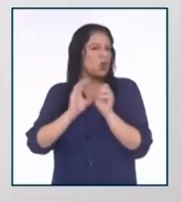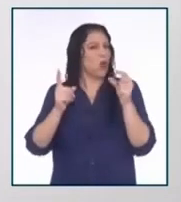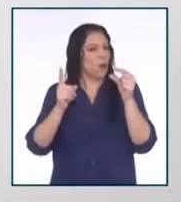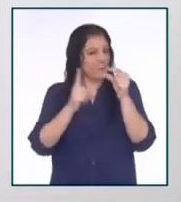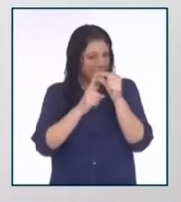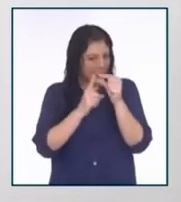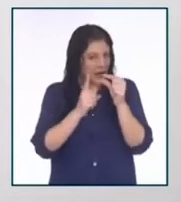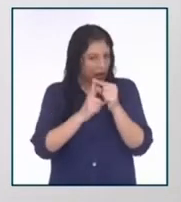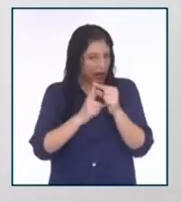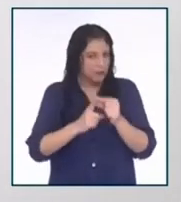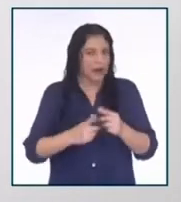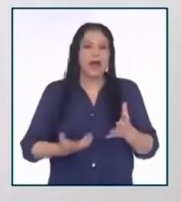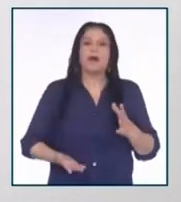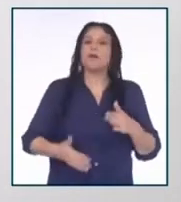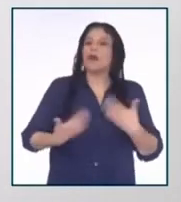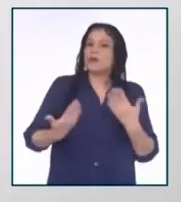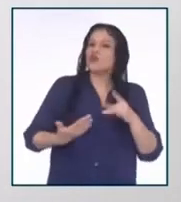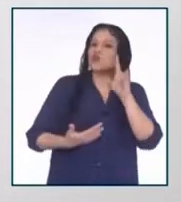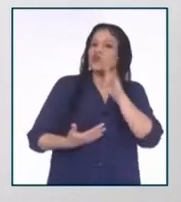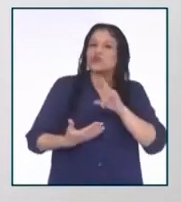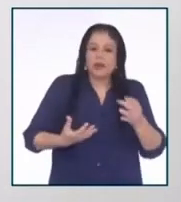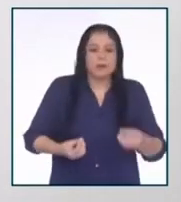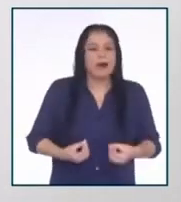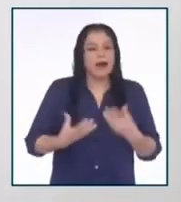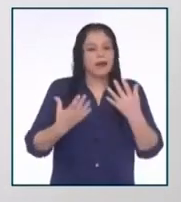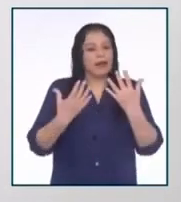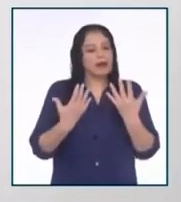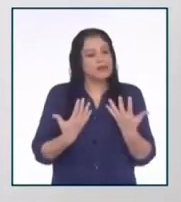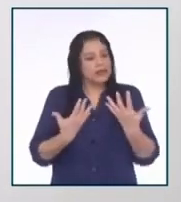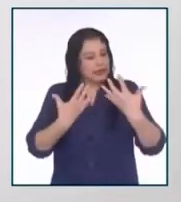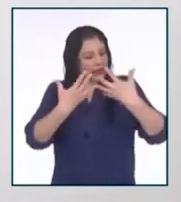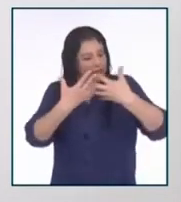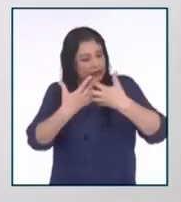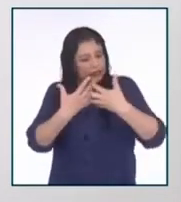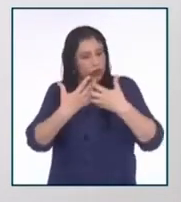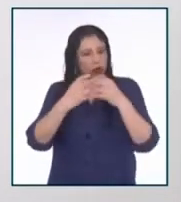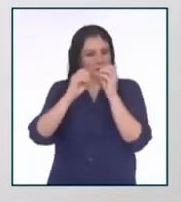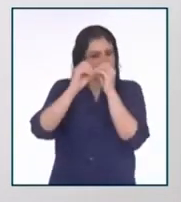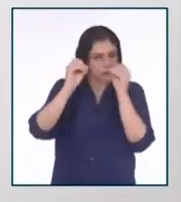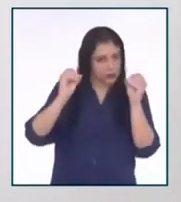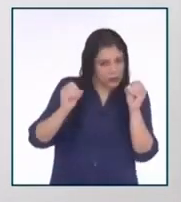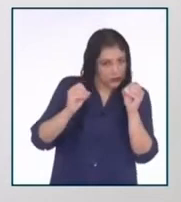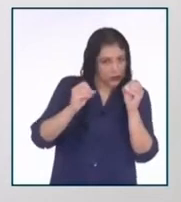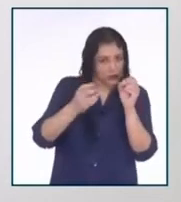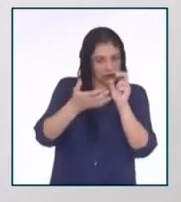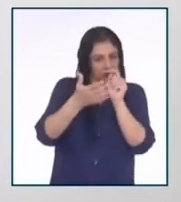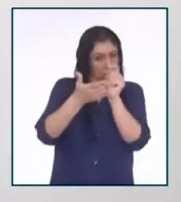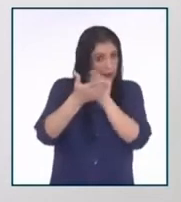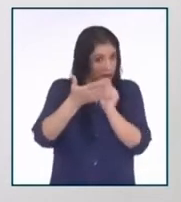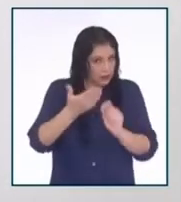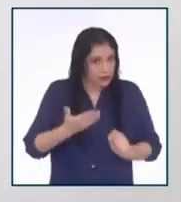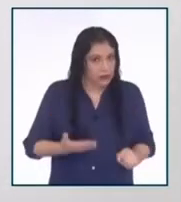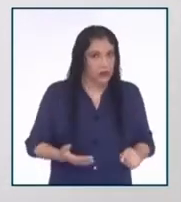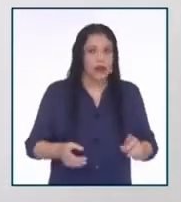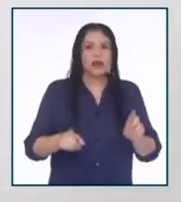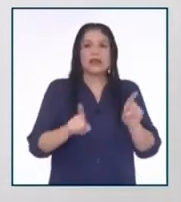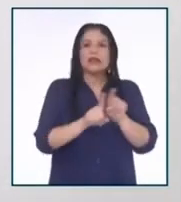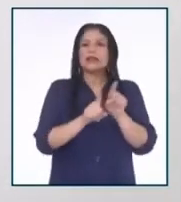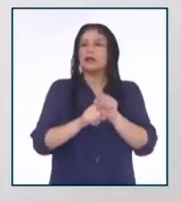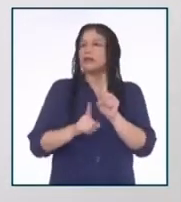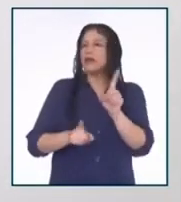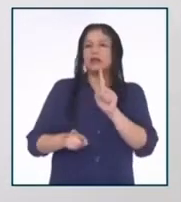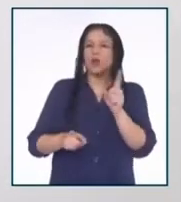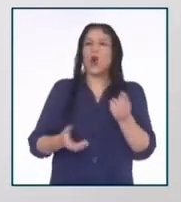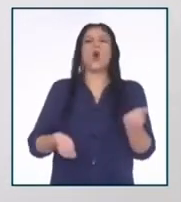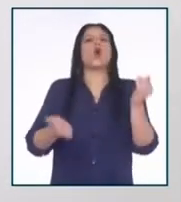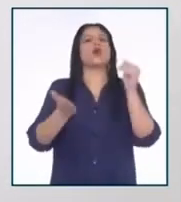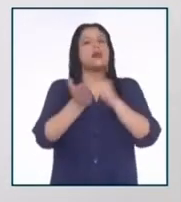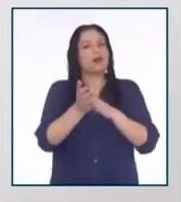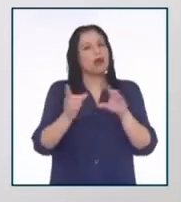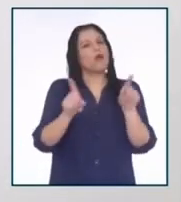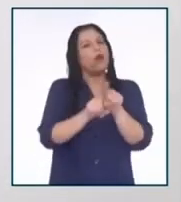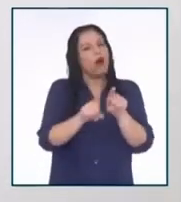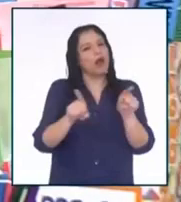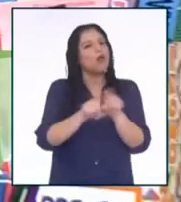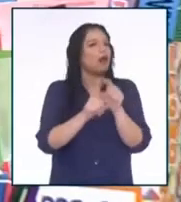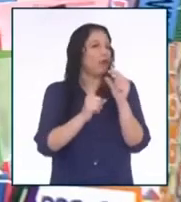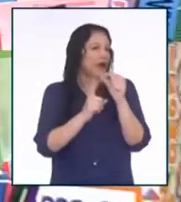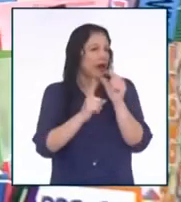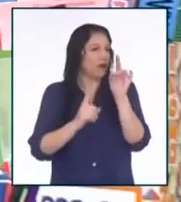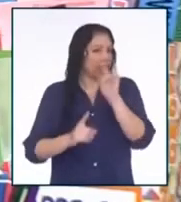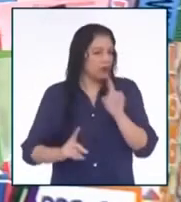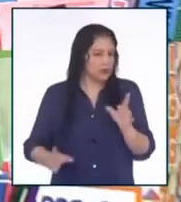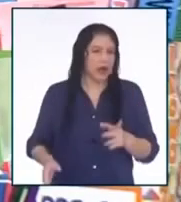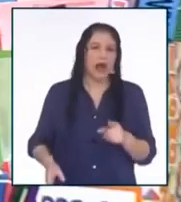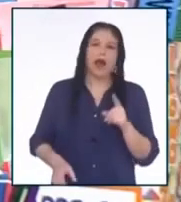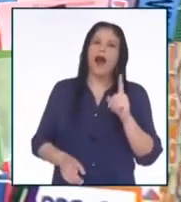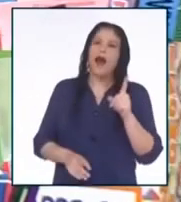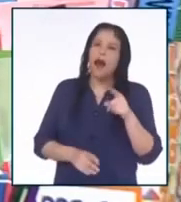palabras, nos sirven para brindarle cohesión interna al texto y también evitar repeticiones innecesarias.